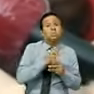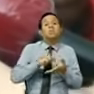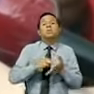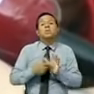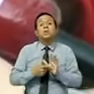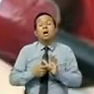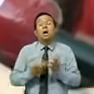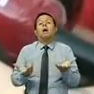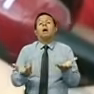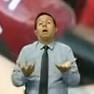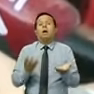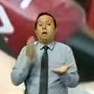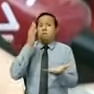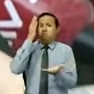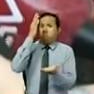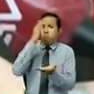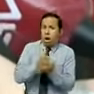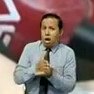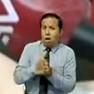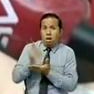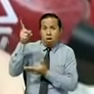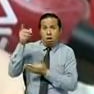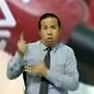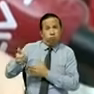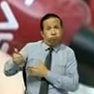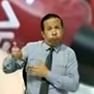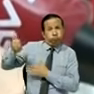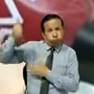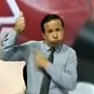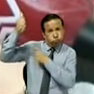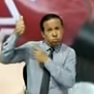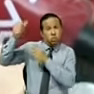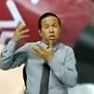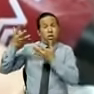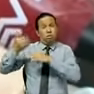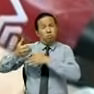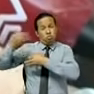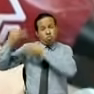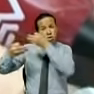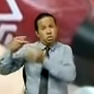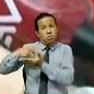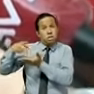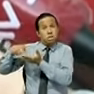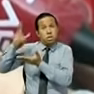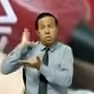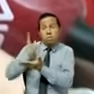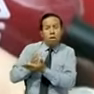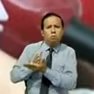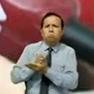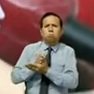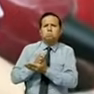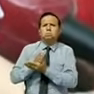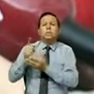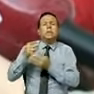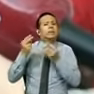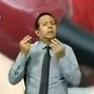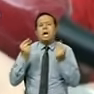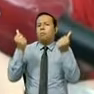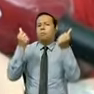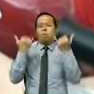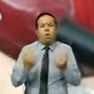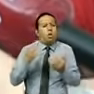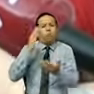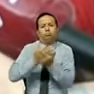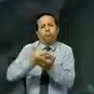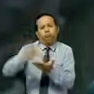no suspende la sentencia dictada el día de hoy por la Corte Provincial, en la cual se deja sin efecto la remoción del actual